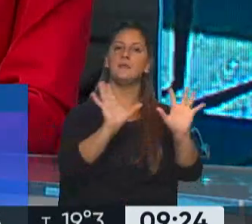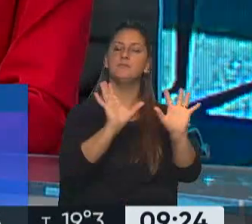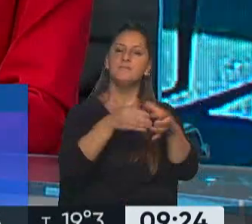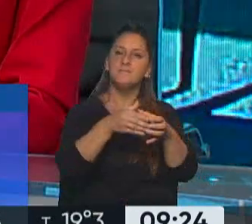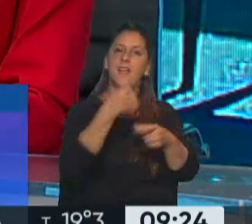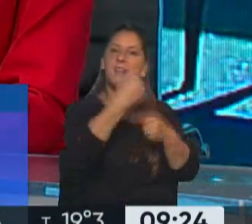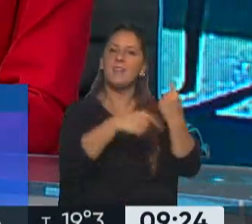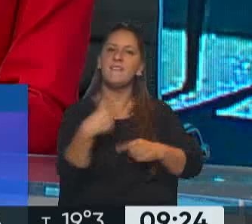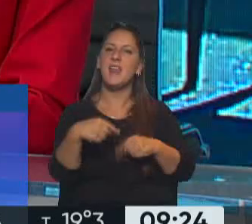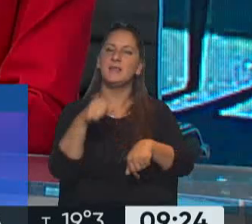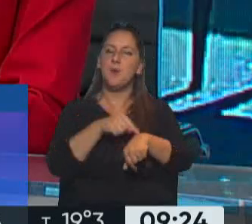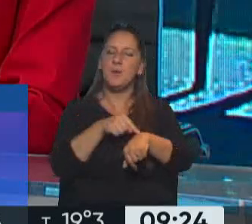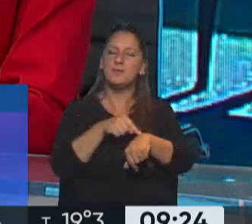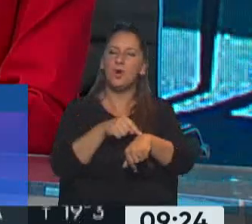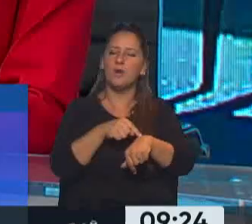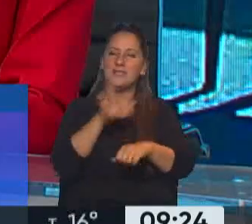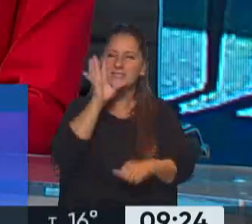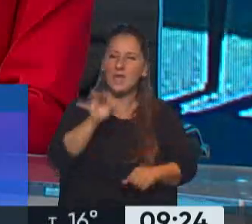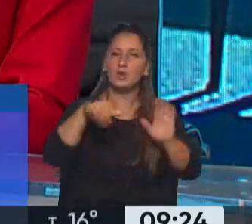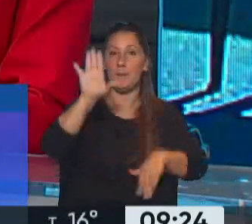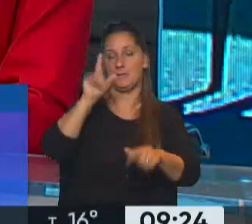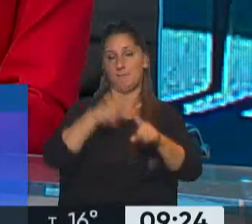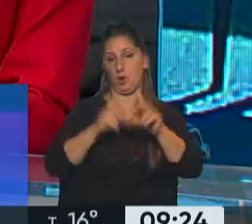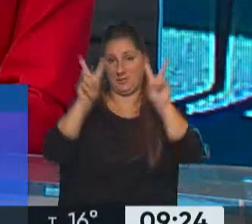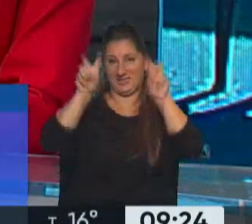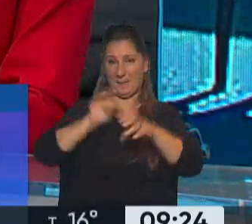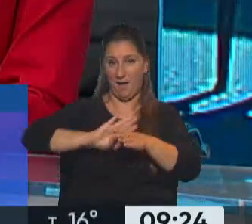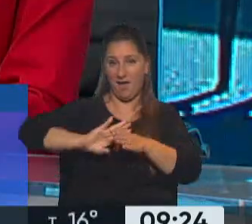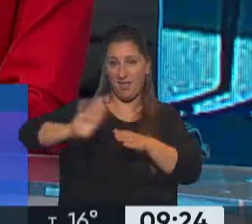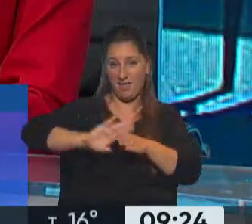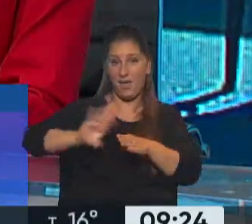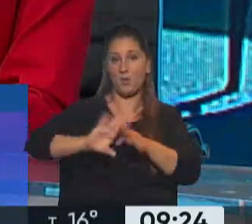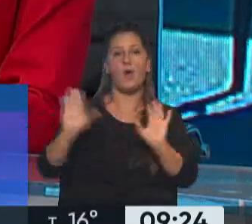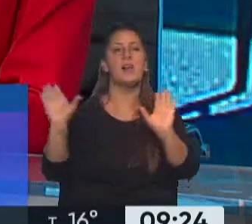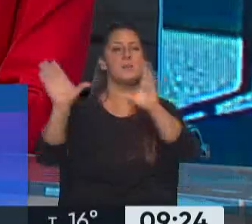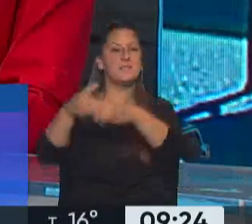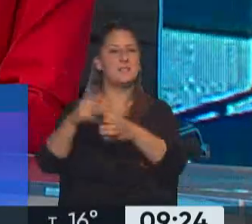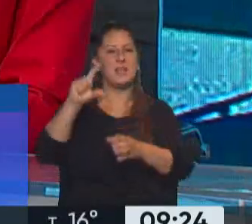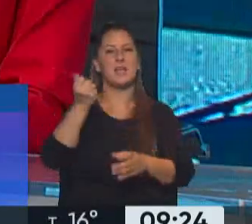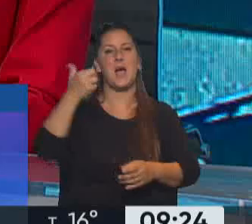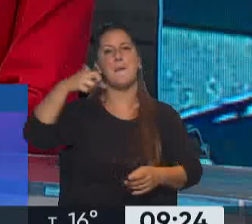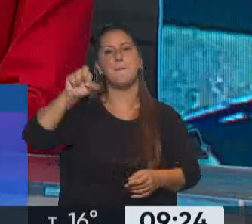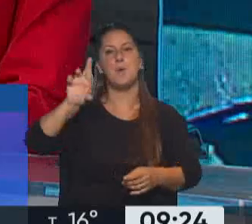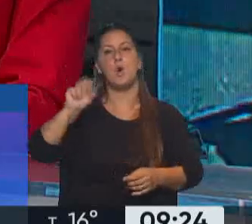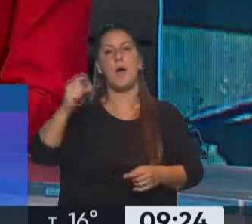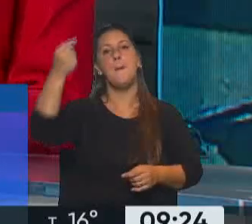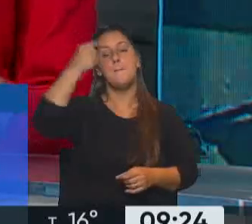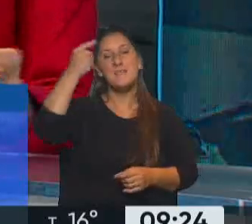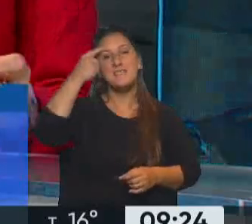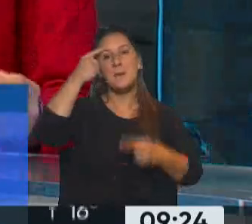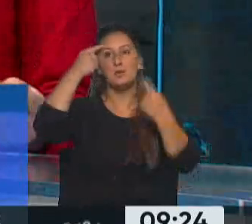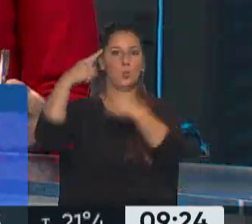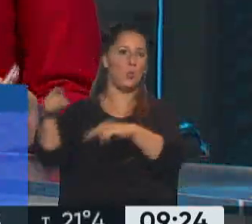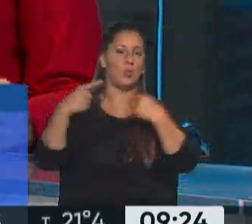más marcadas que en otro momento, sobre todo por el tema de la deuda, que tiene a los representantes de la Cámpora en una vereda distinta, en